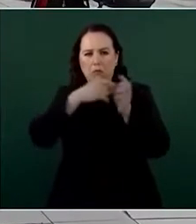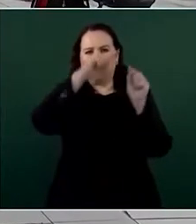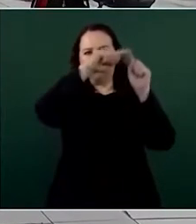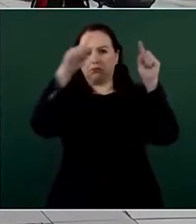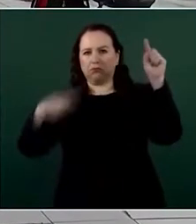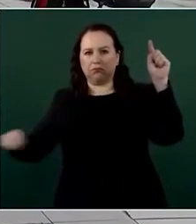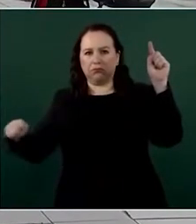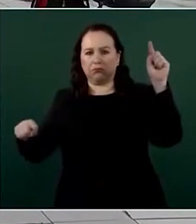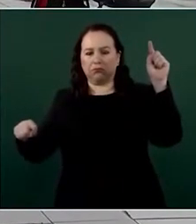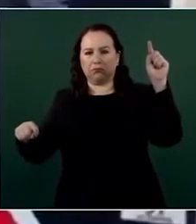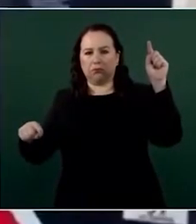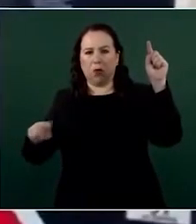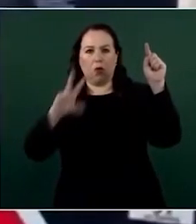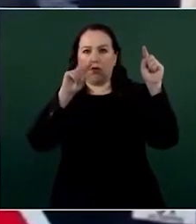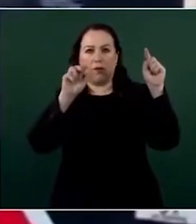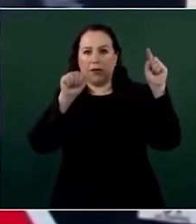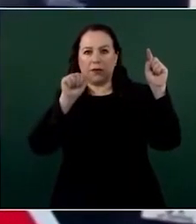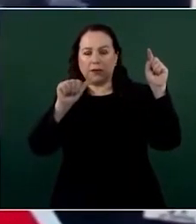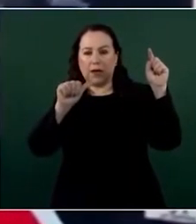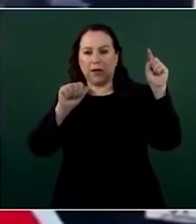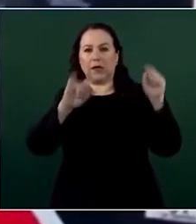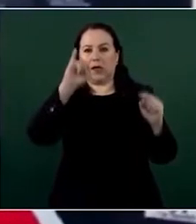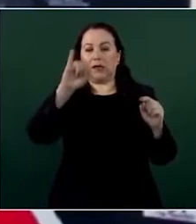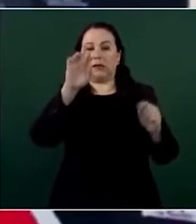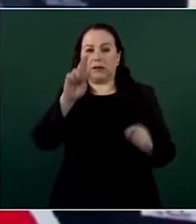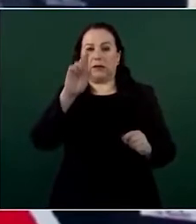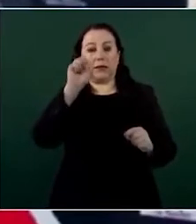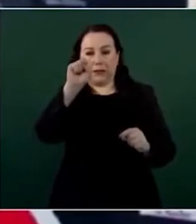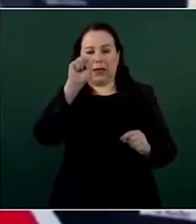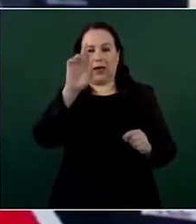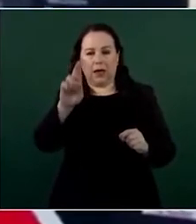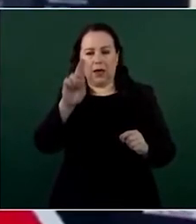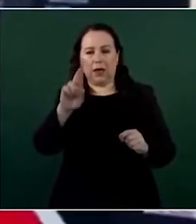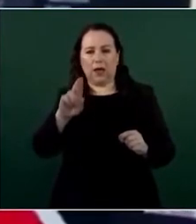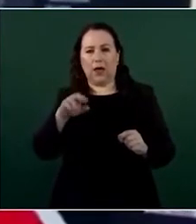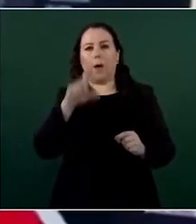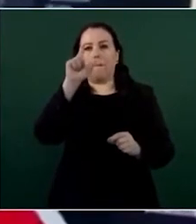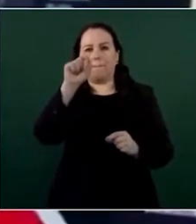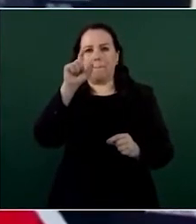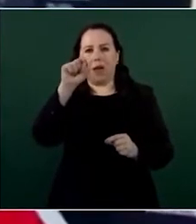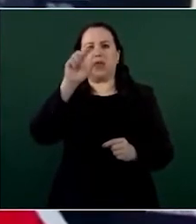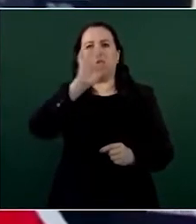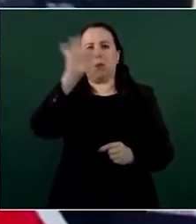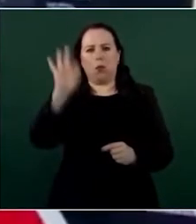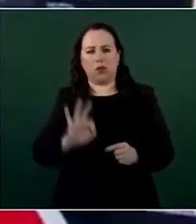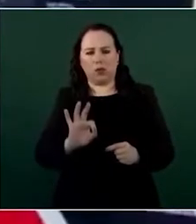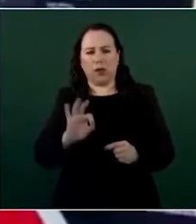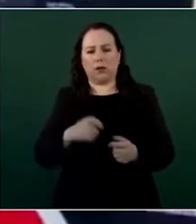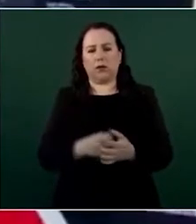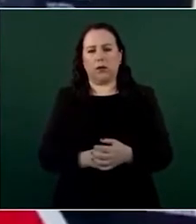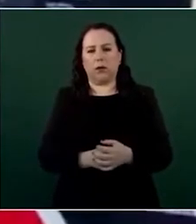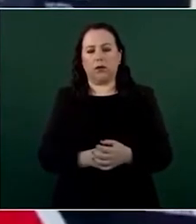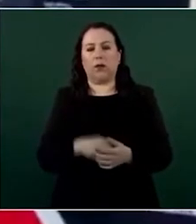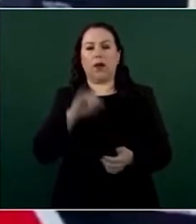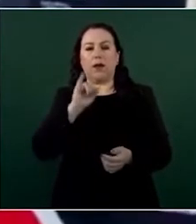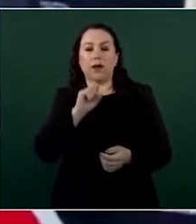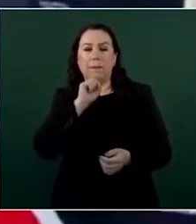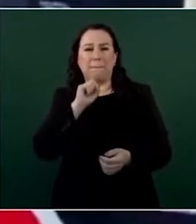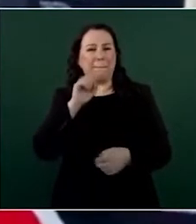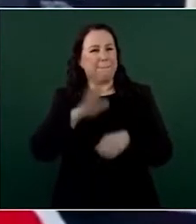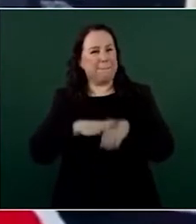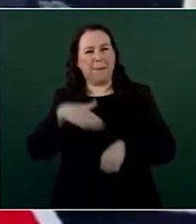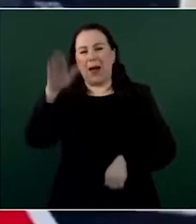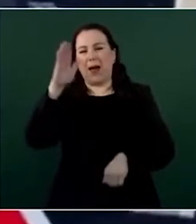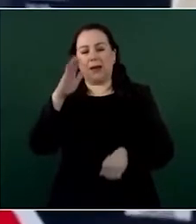impuesto sobre la renta se redujo al 20%. Y lo más importante, aumentamos el